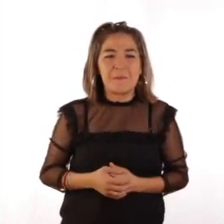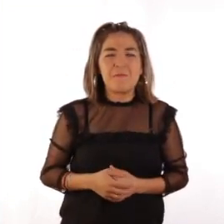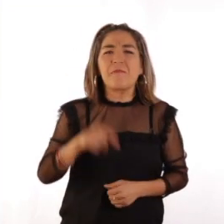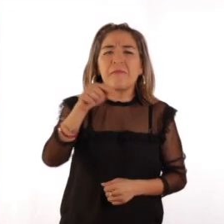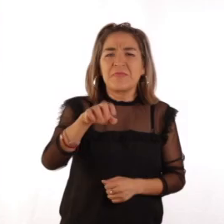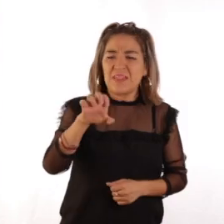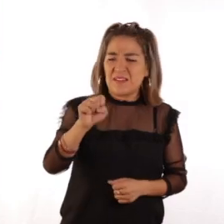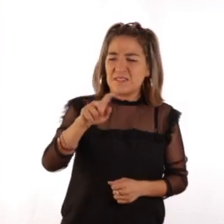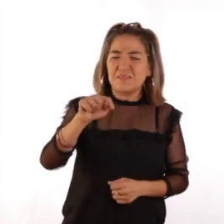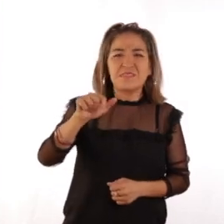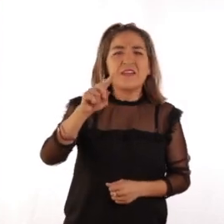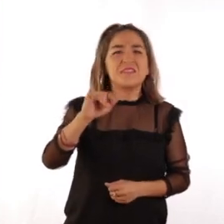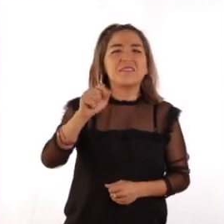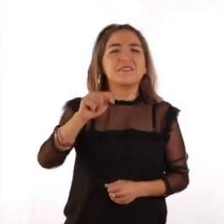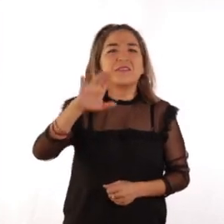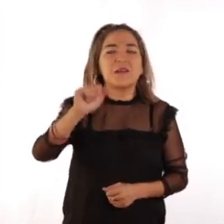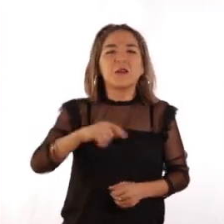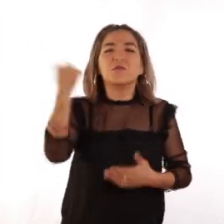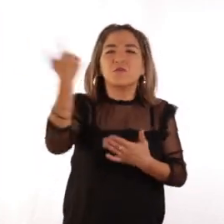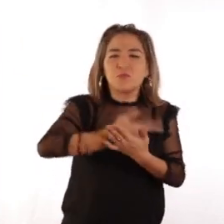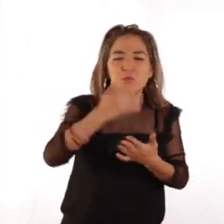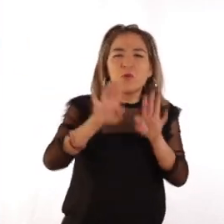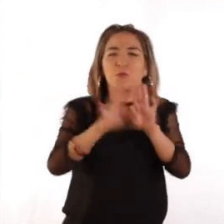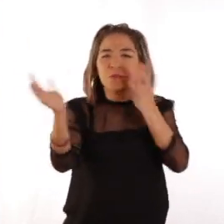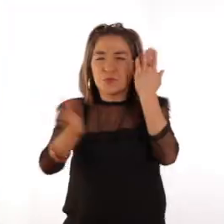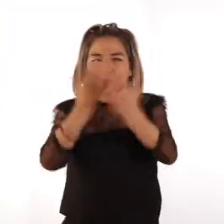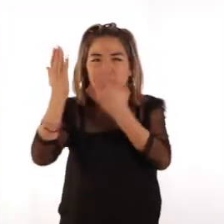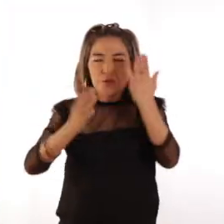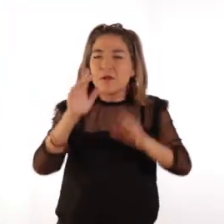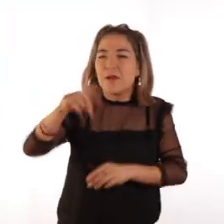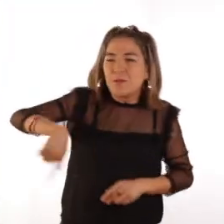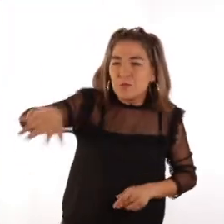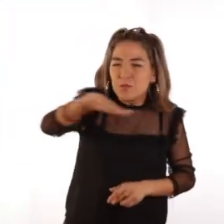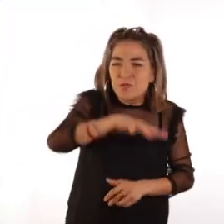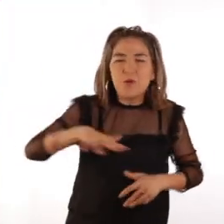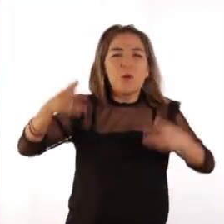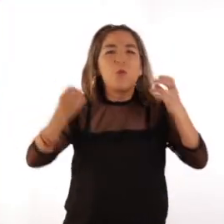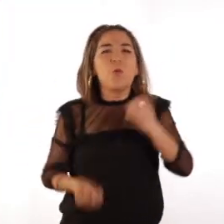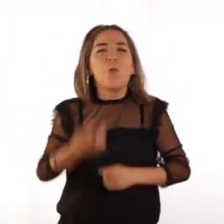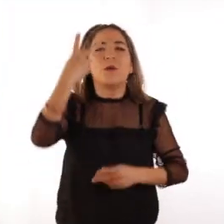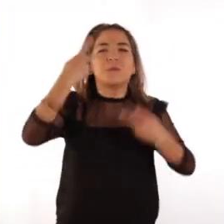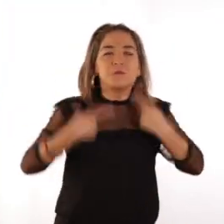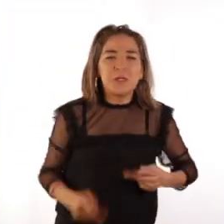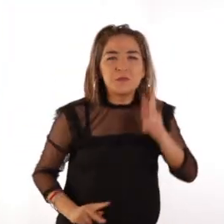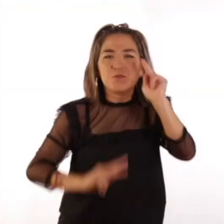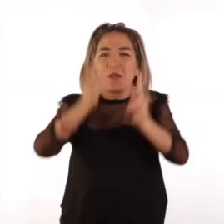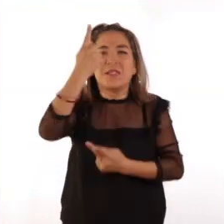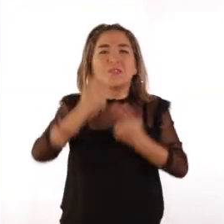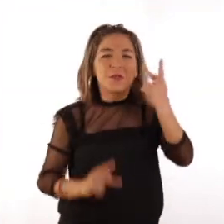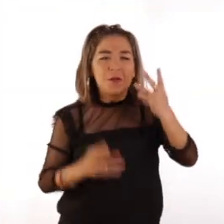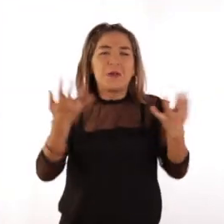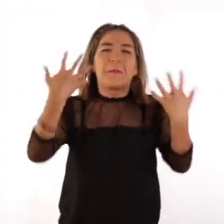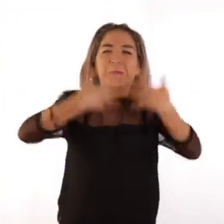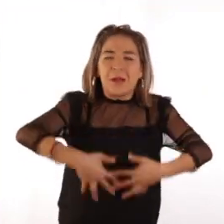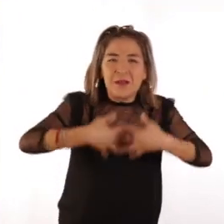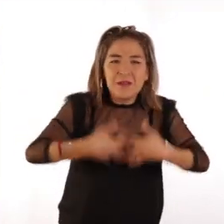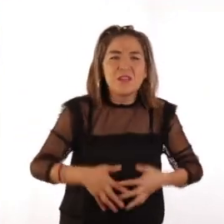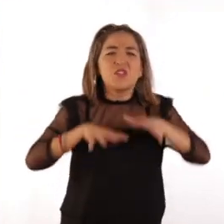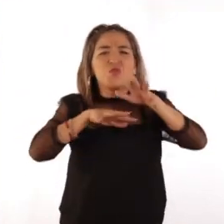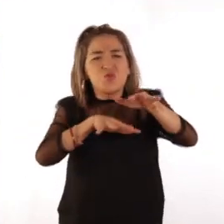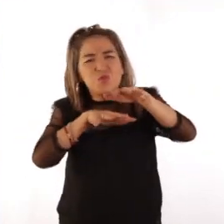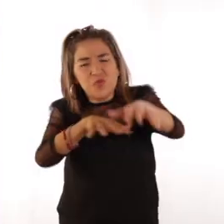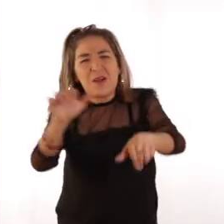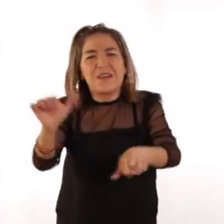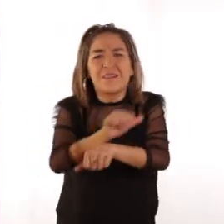programa. La estadística es el estudio de los datos cuantitativos de la población, de los recursos naturales e industriales,